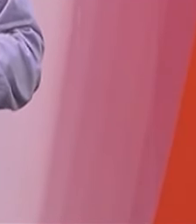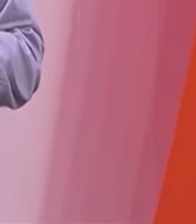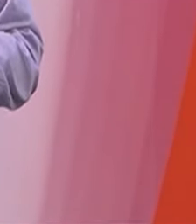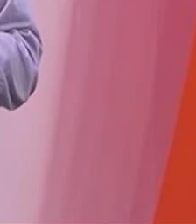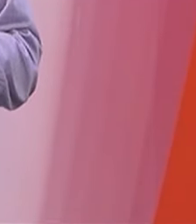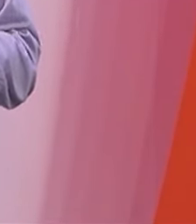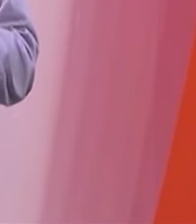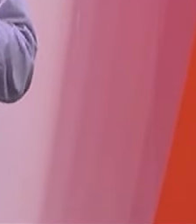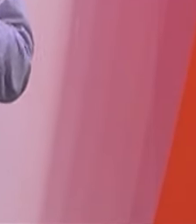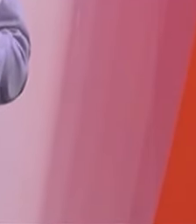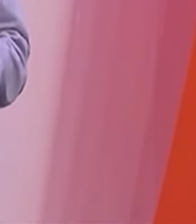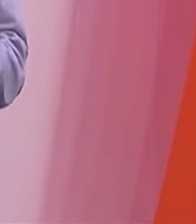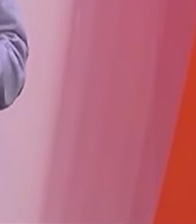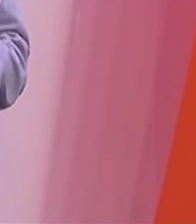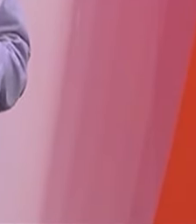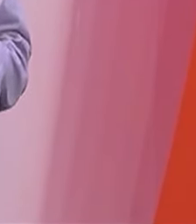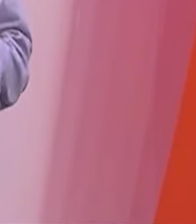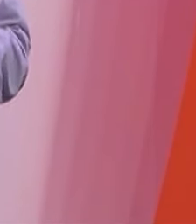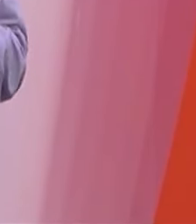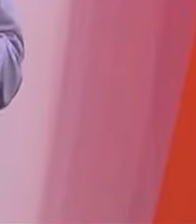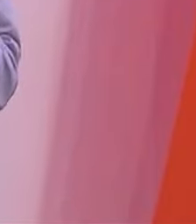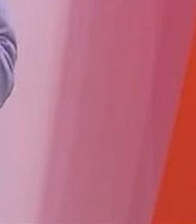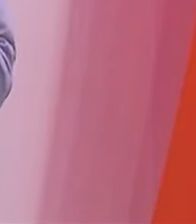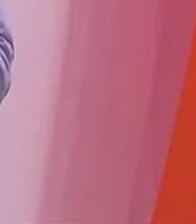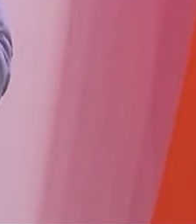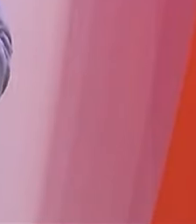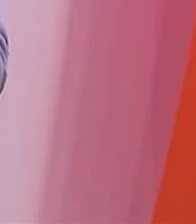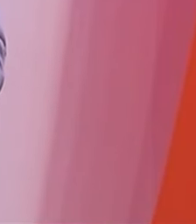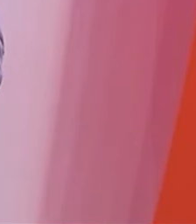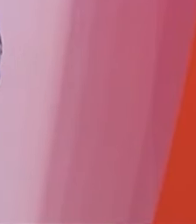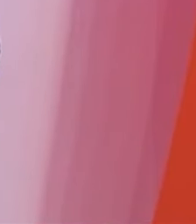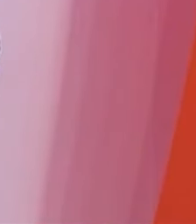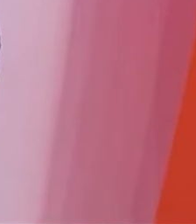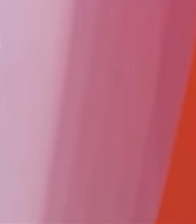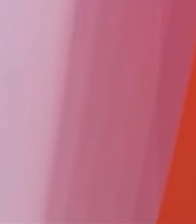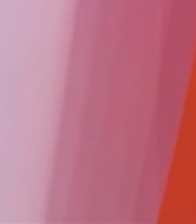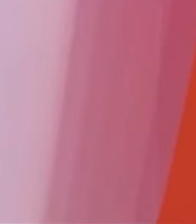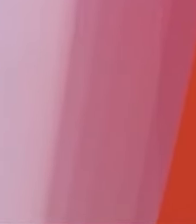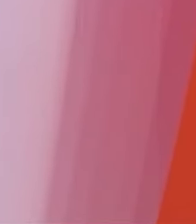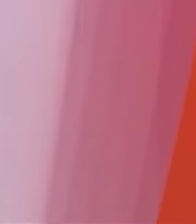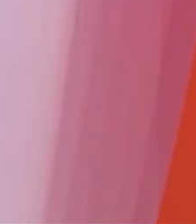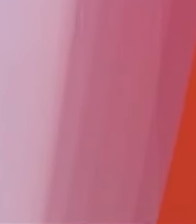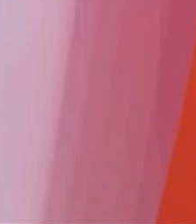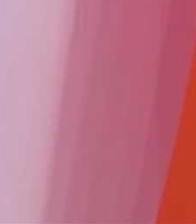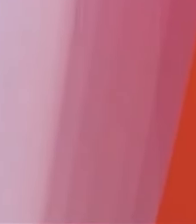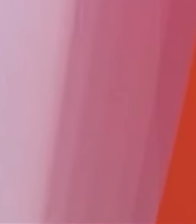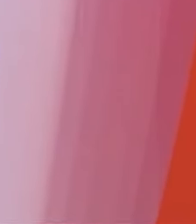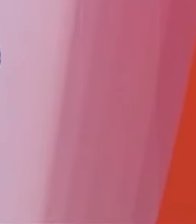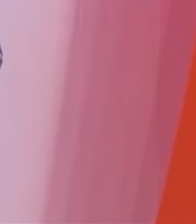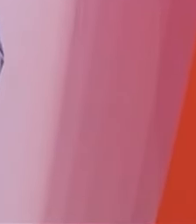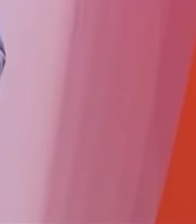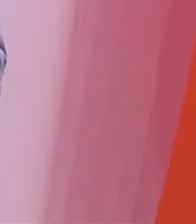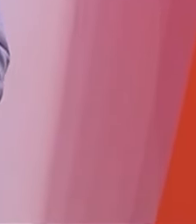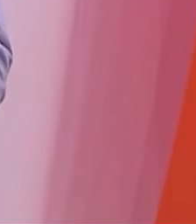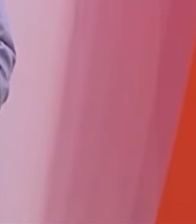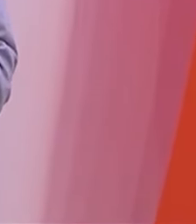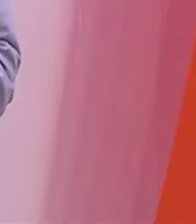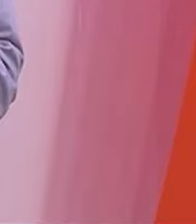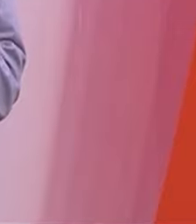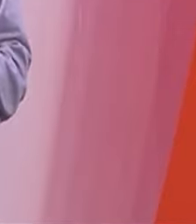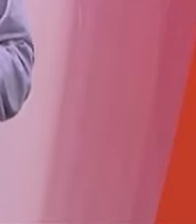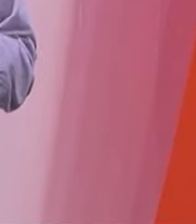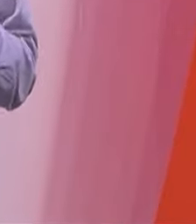momentos y con diferentes personas van a ver que cambia, pero vuelvo y repito, son preguntas básicas, son verbos